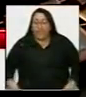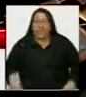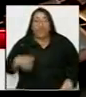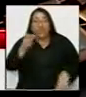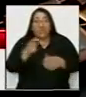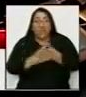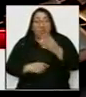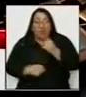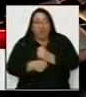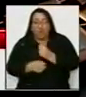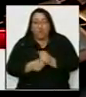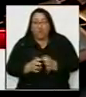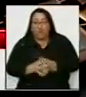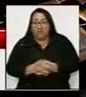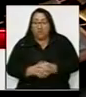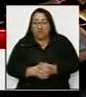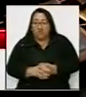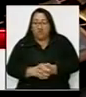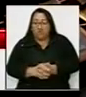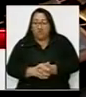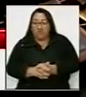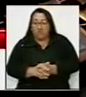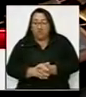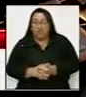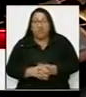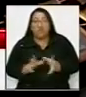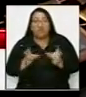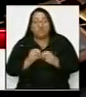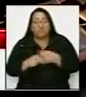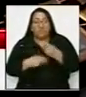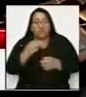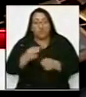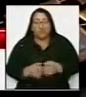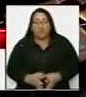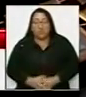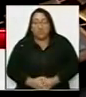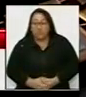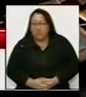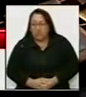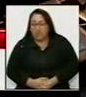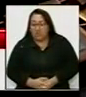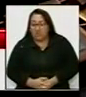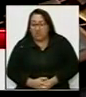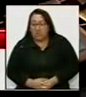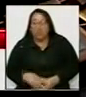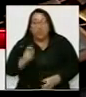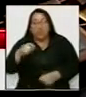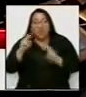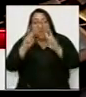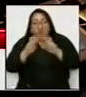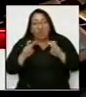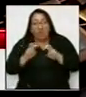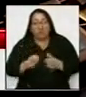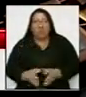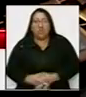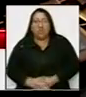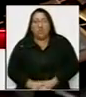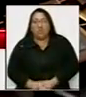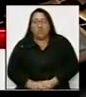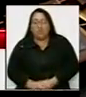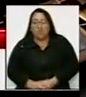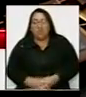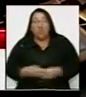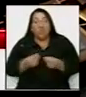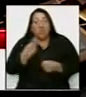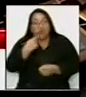está laborando o que va a laborar en la Junta Nacional de Justicia requiere una evaluación, porque muchos